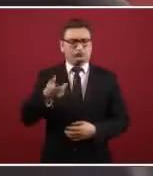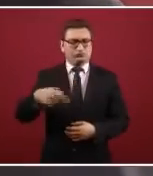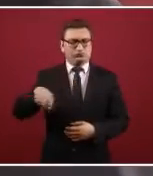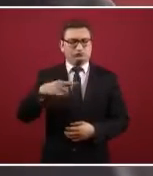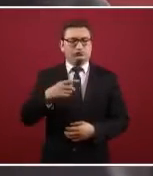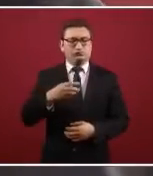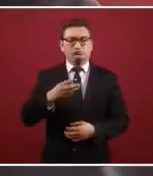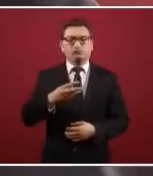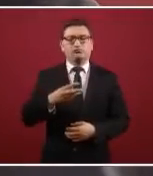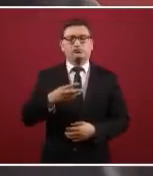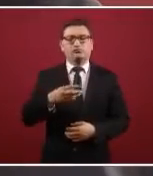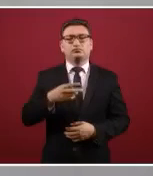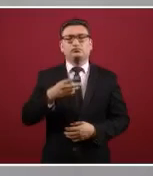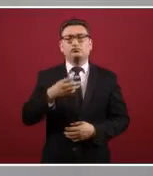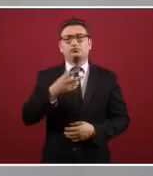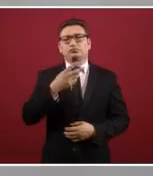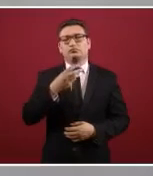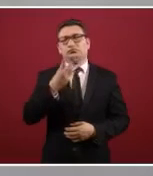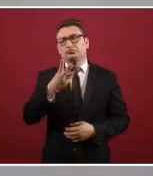3 mujeres.